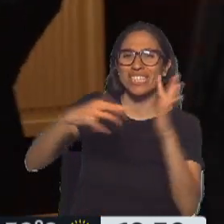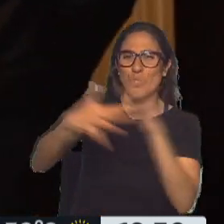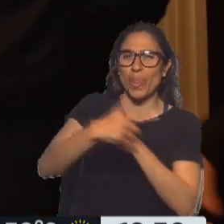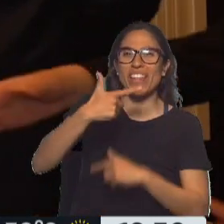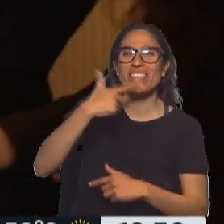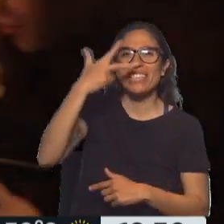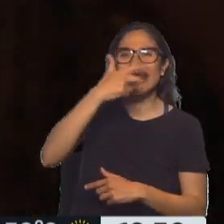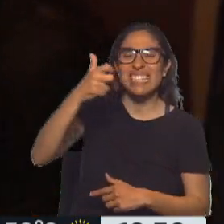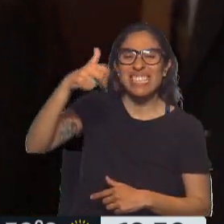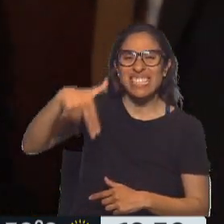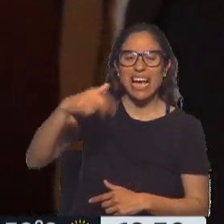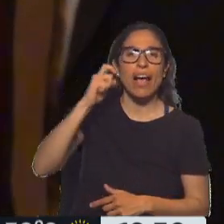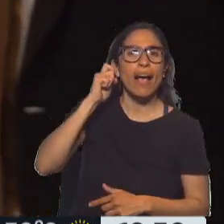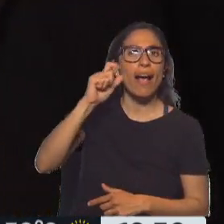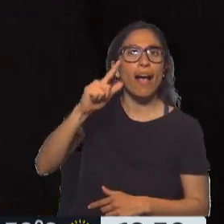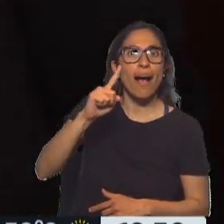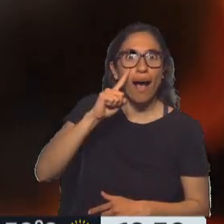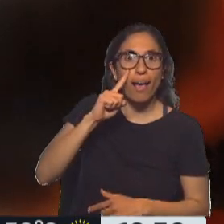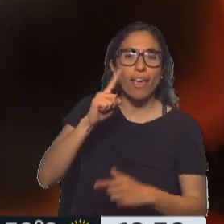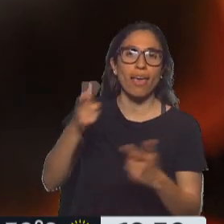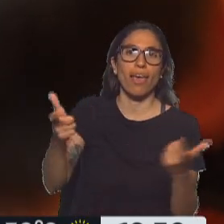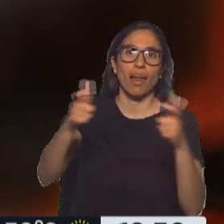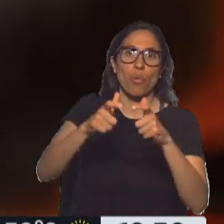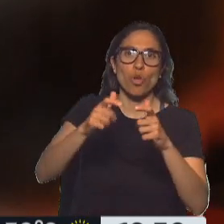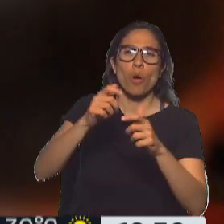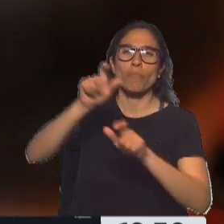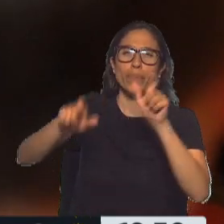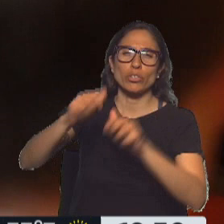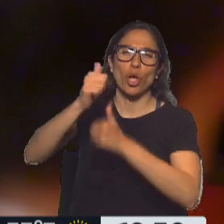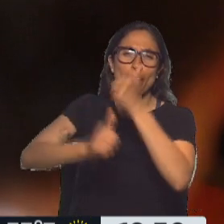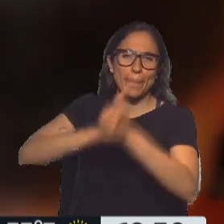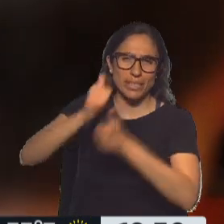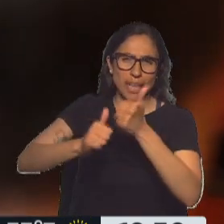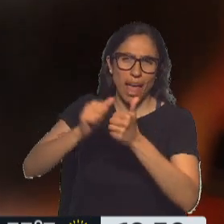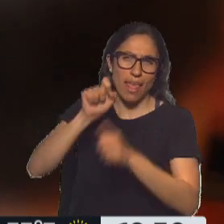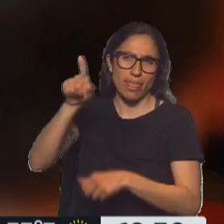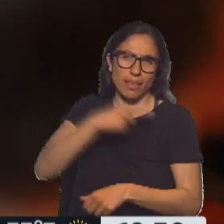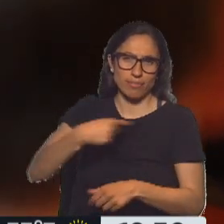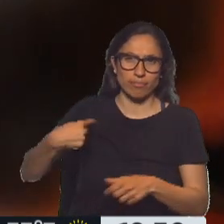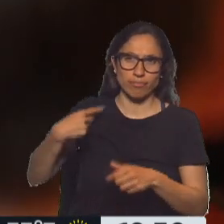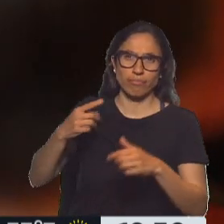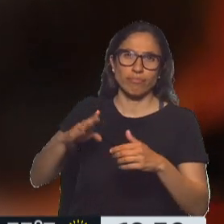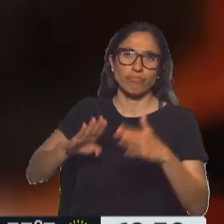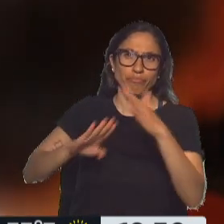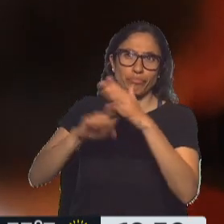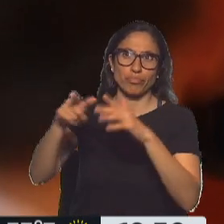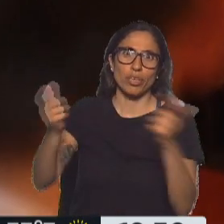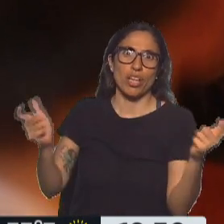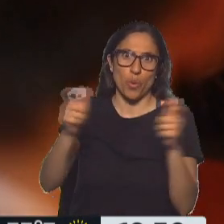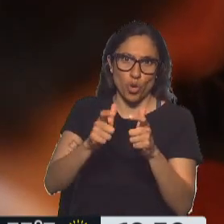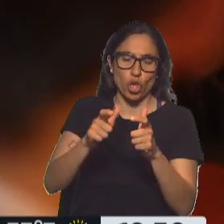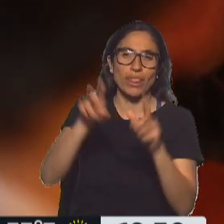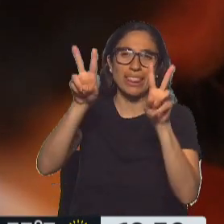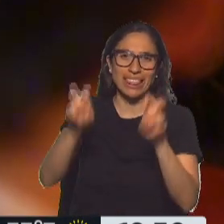empresarios chinos en el marco del intercambio para potenciar el desarrollo de la producción energética. También se